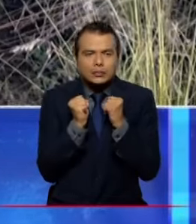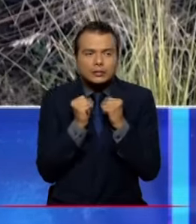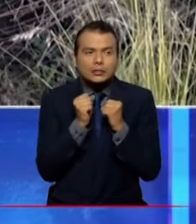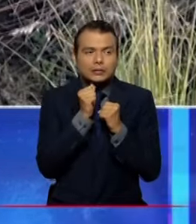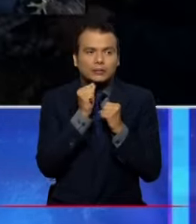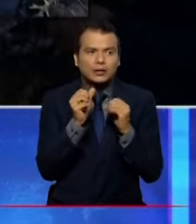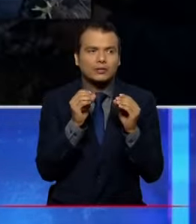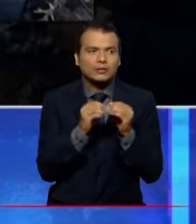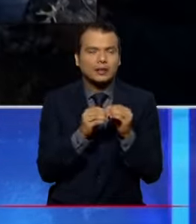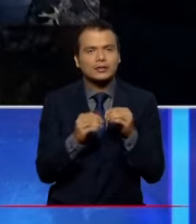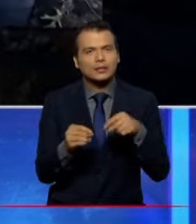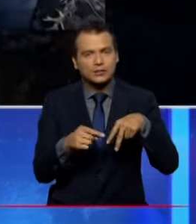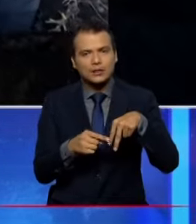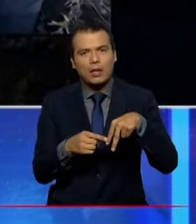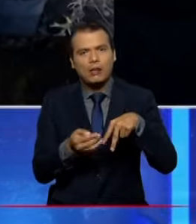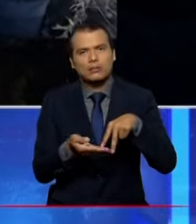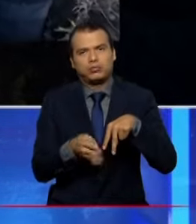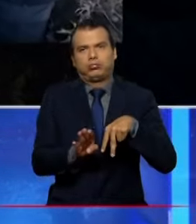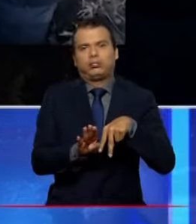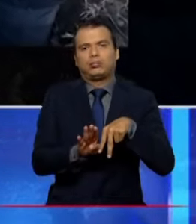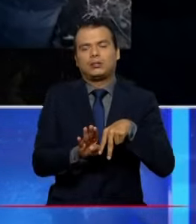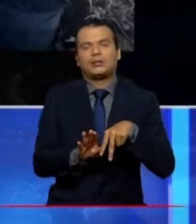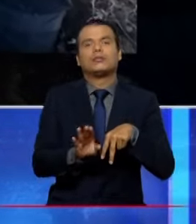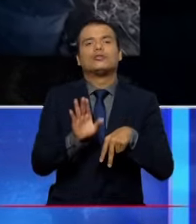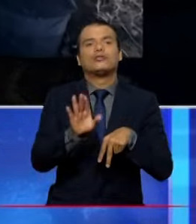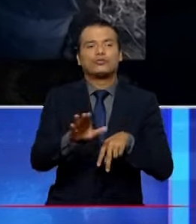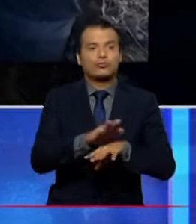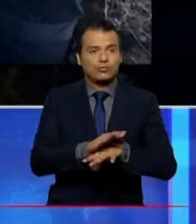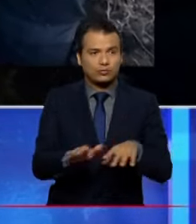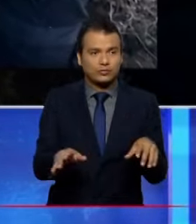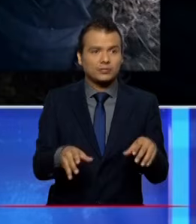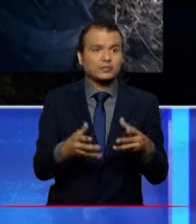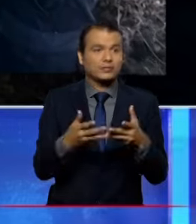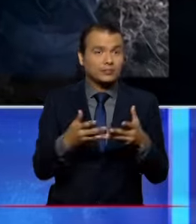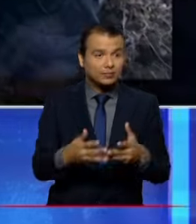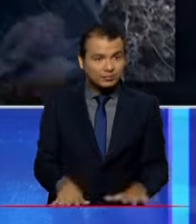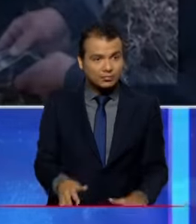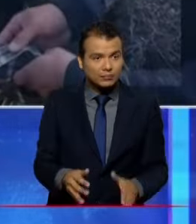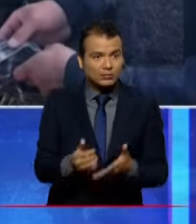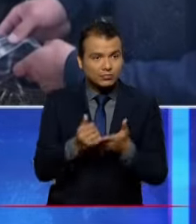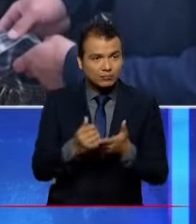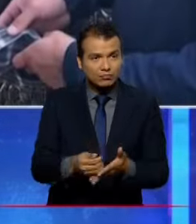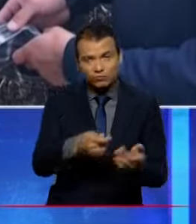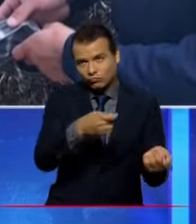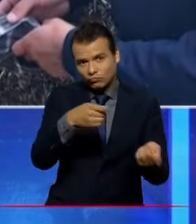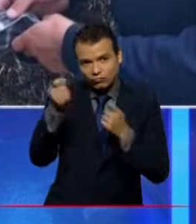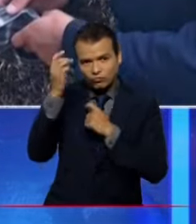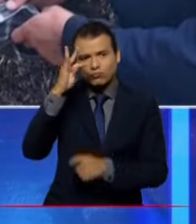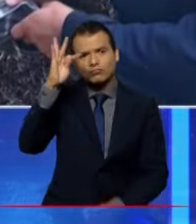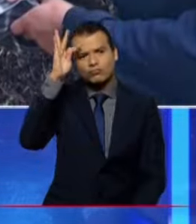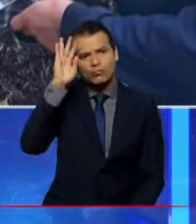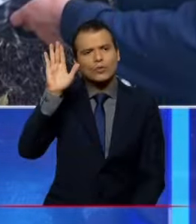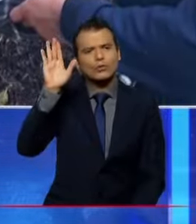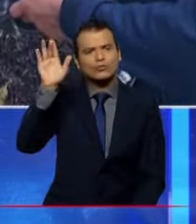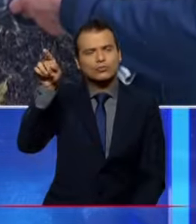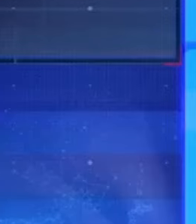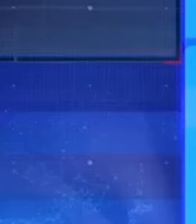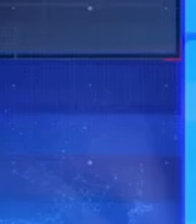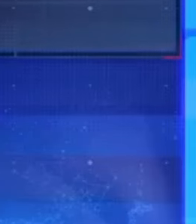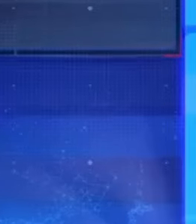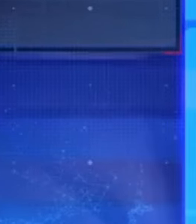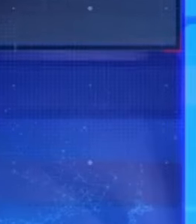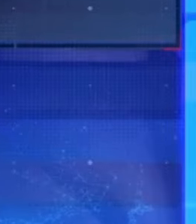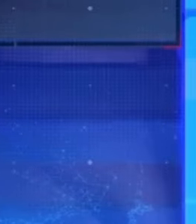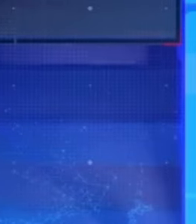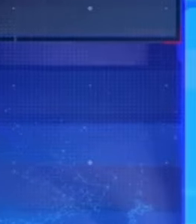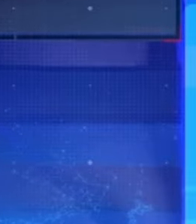un esguince de tobillo. Paralelamente y posteriormente fue trasladado a un centro asistencial de la ciudad. Sorpresa.